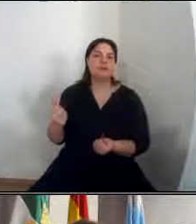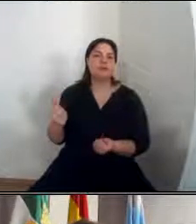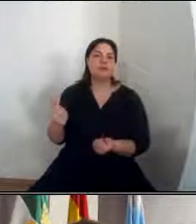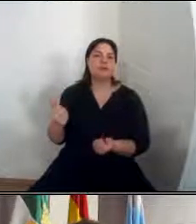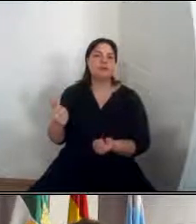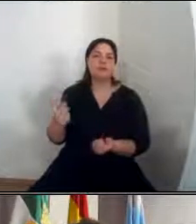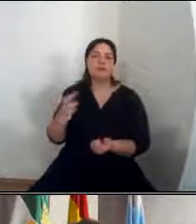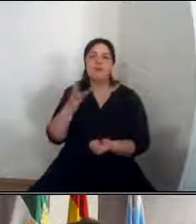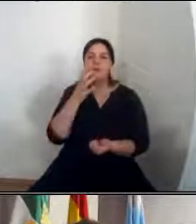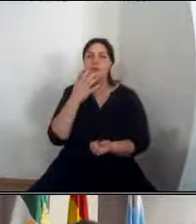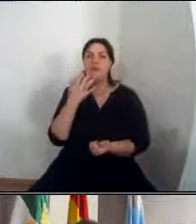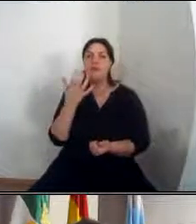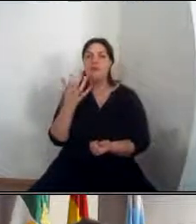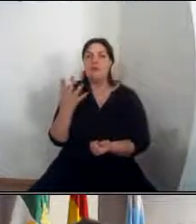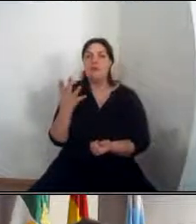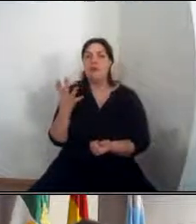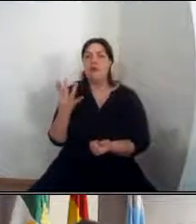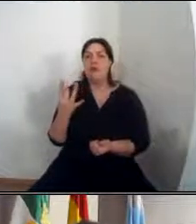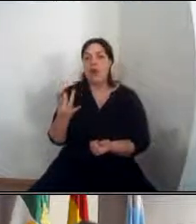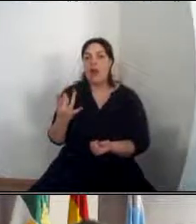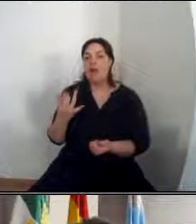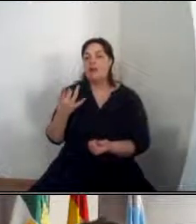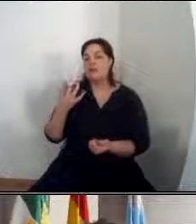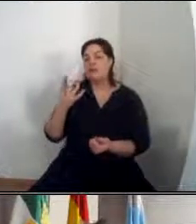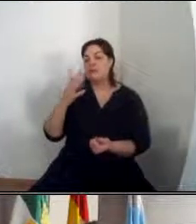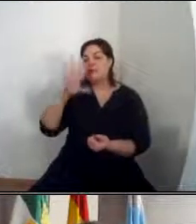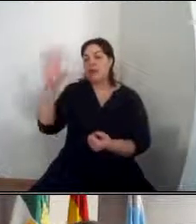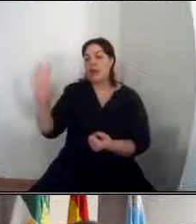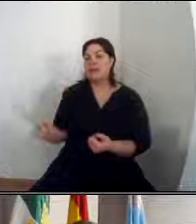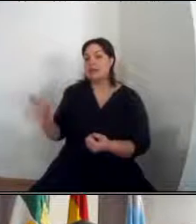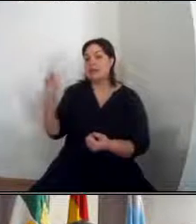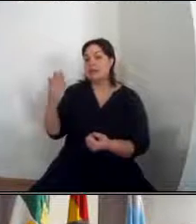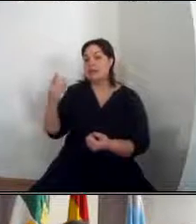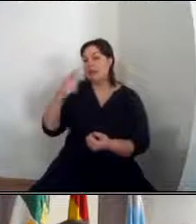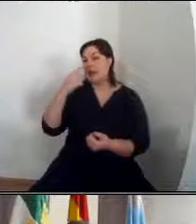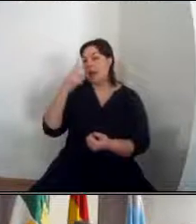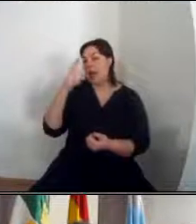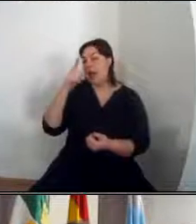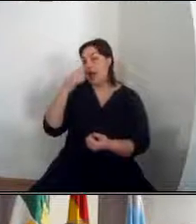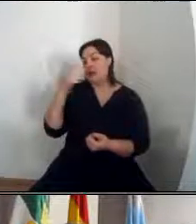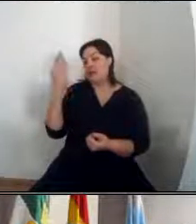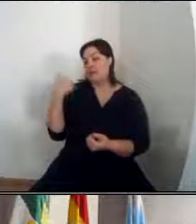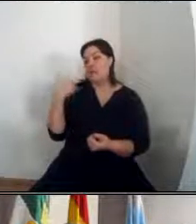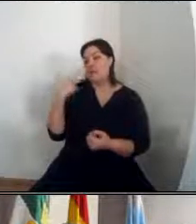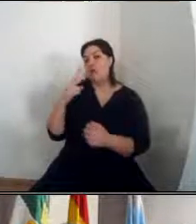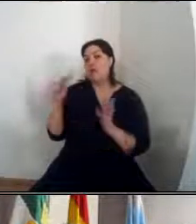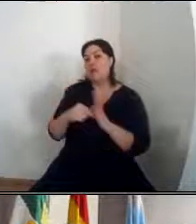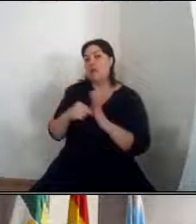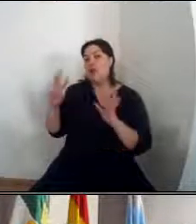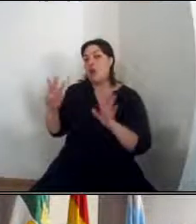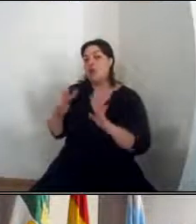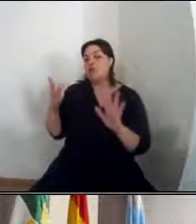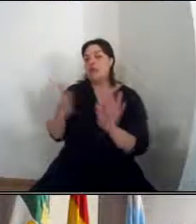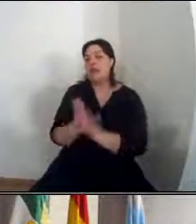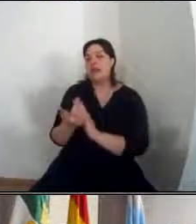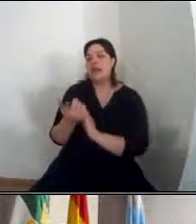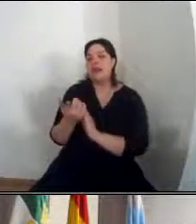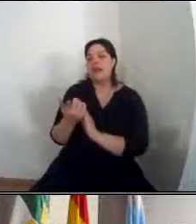a la deuda soberana de los países del 2008 fue consecuencia de esa insolidaridad o de